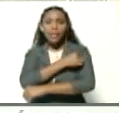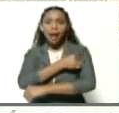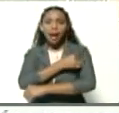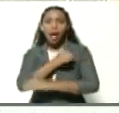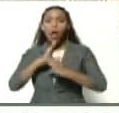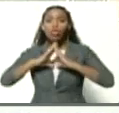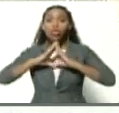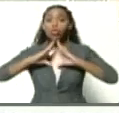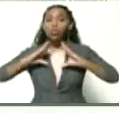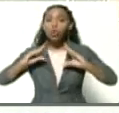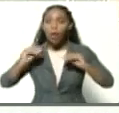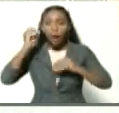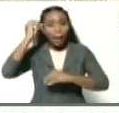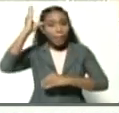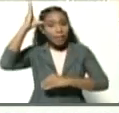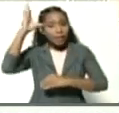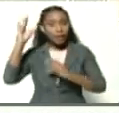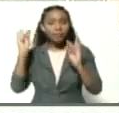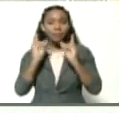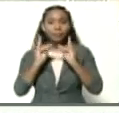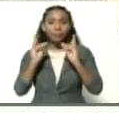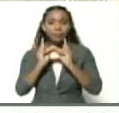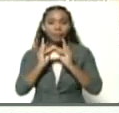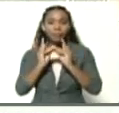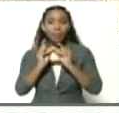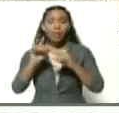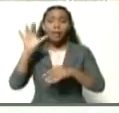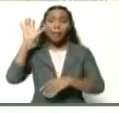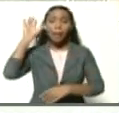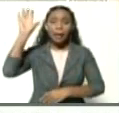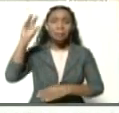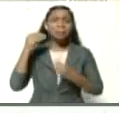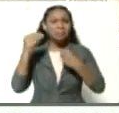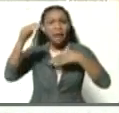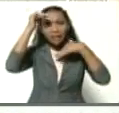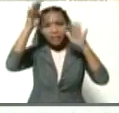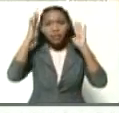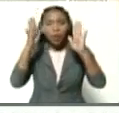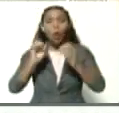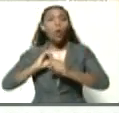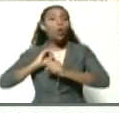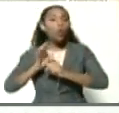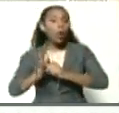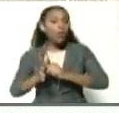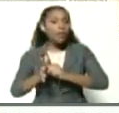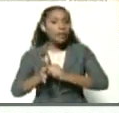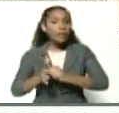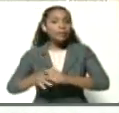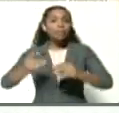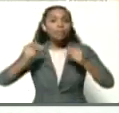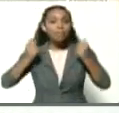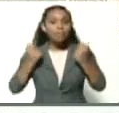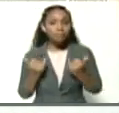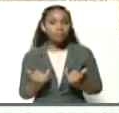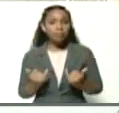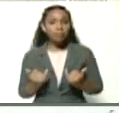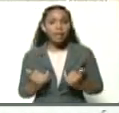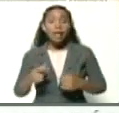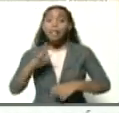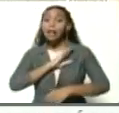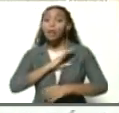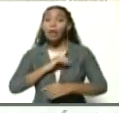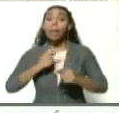de todas las capacidades de camas en el país para atender el COVID-19. Inmediato. Tenemos